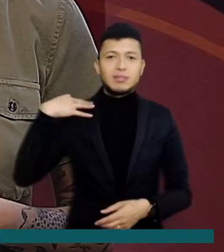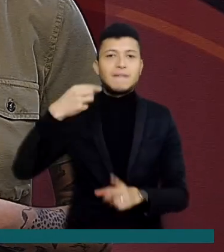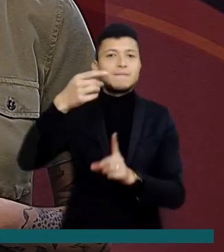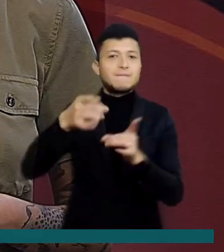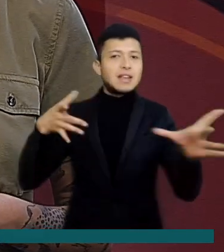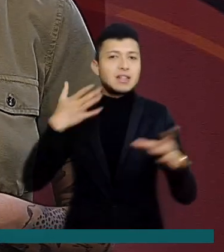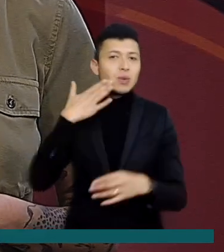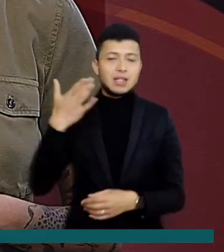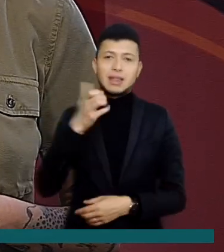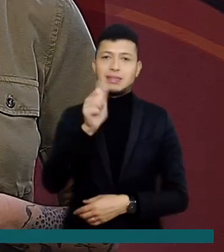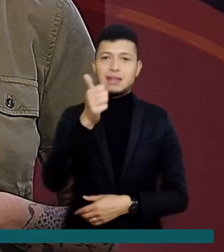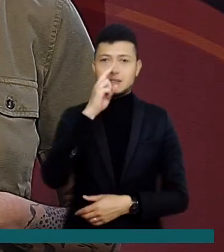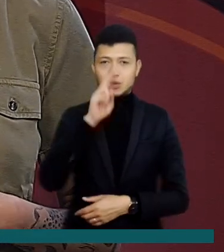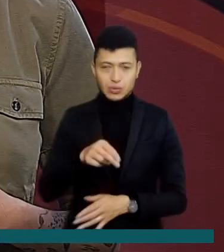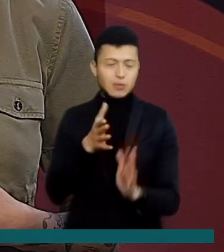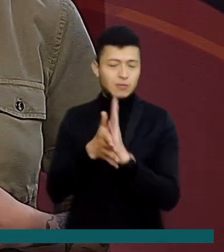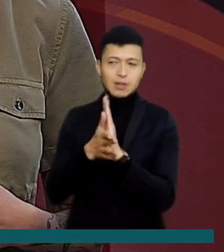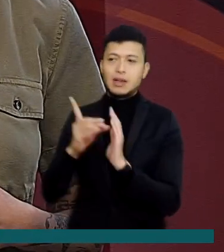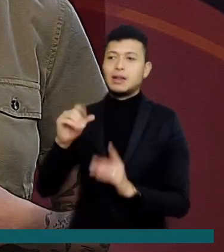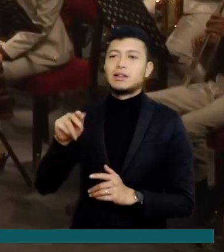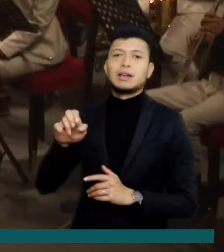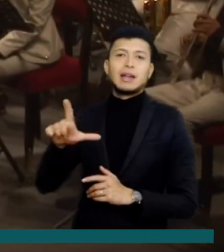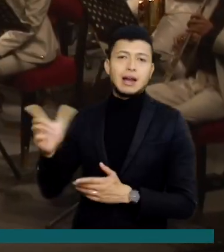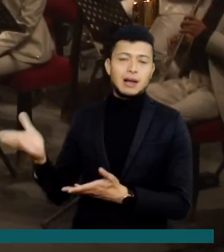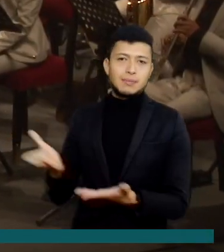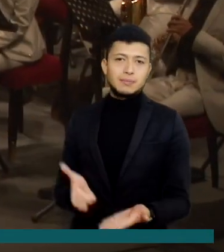junio. Daniela Enríquez nos cuenta más detalles.